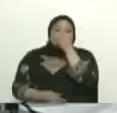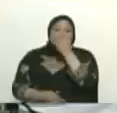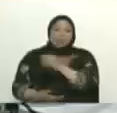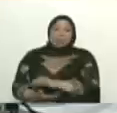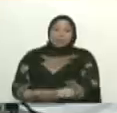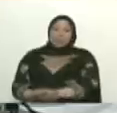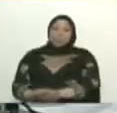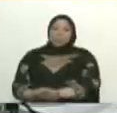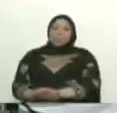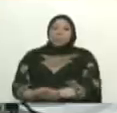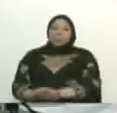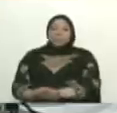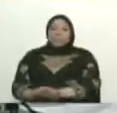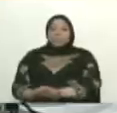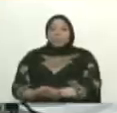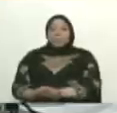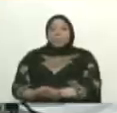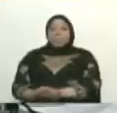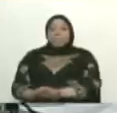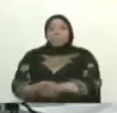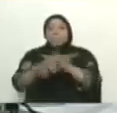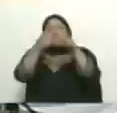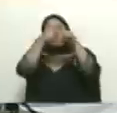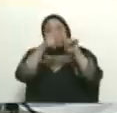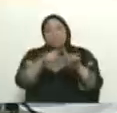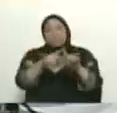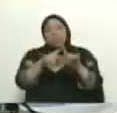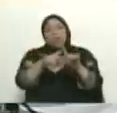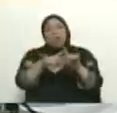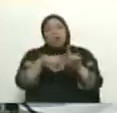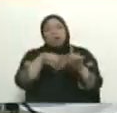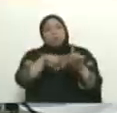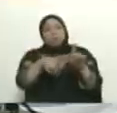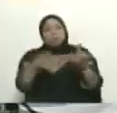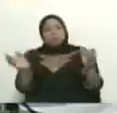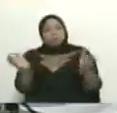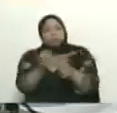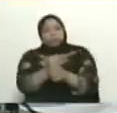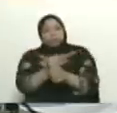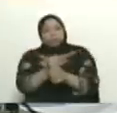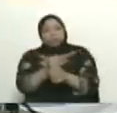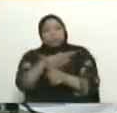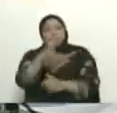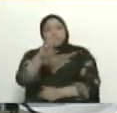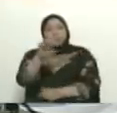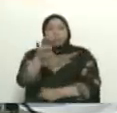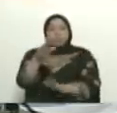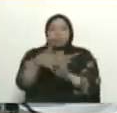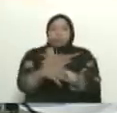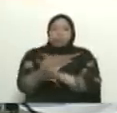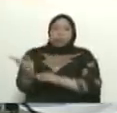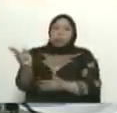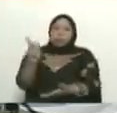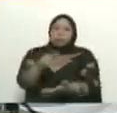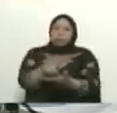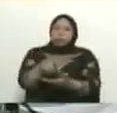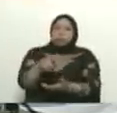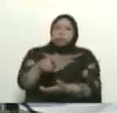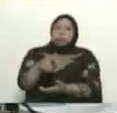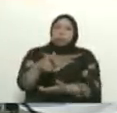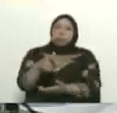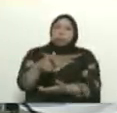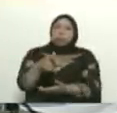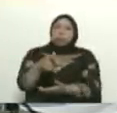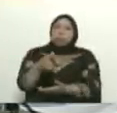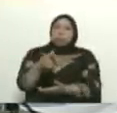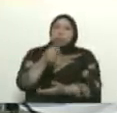Y la cantidad de hechos de barbarie que nosotros encontrábamos en el Consejo Nacional Electoral cuando llegamos, son